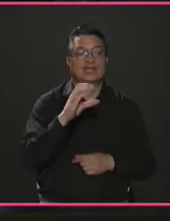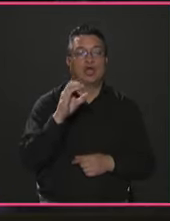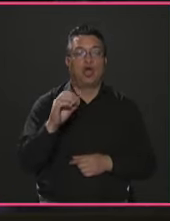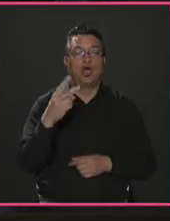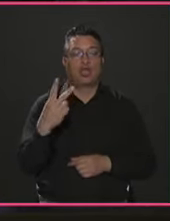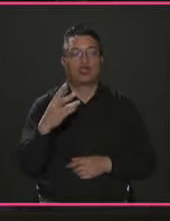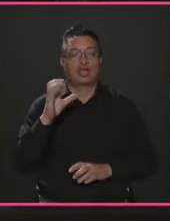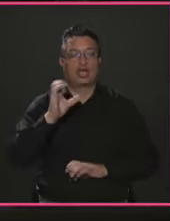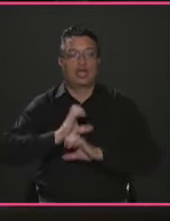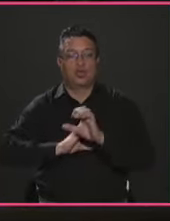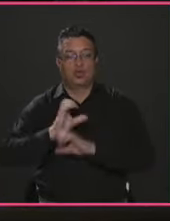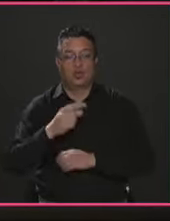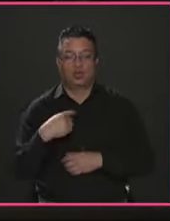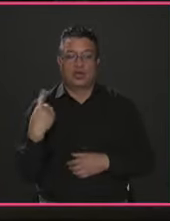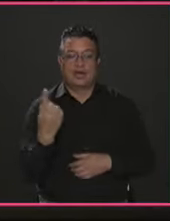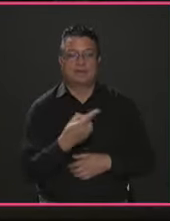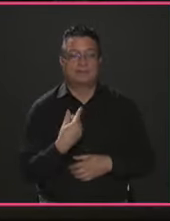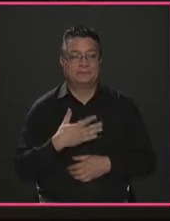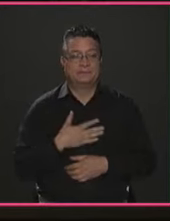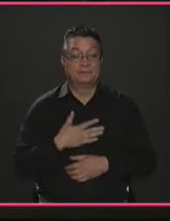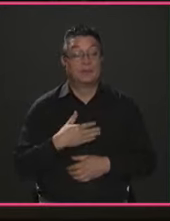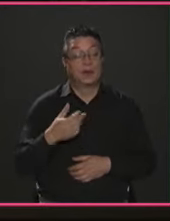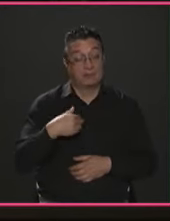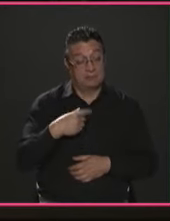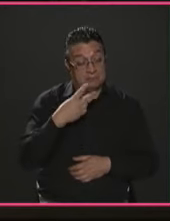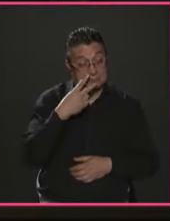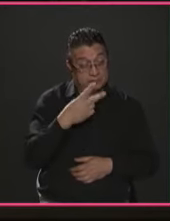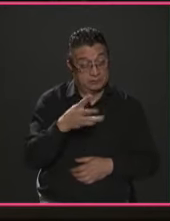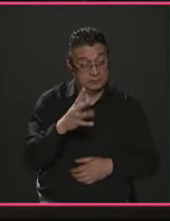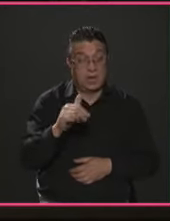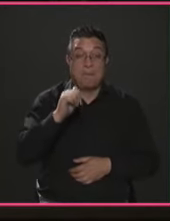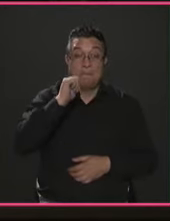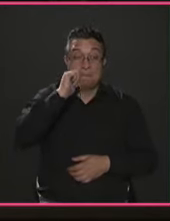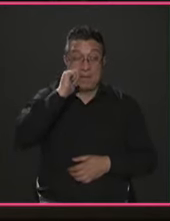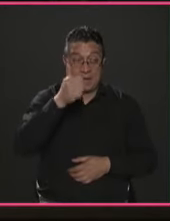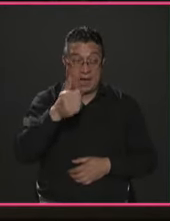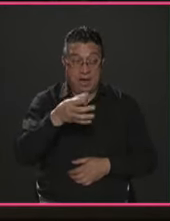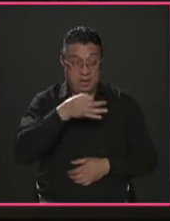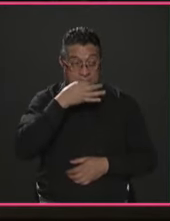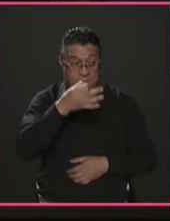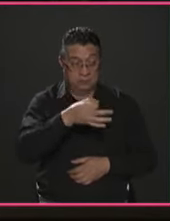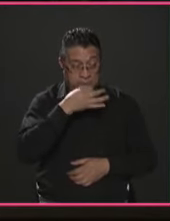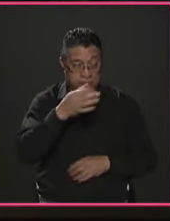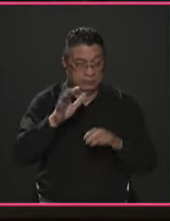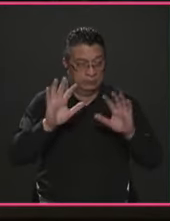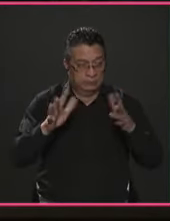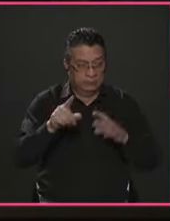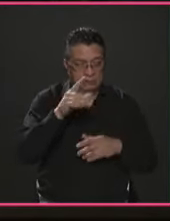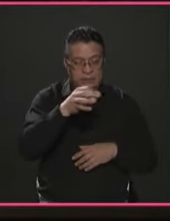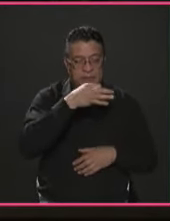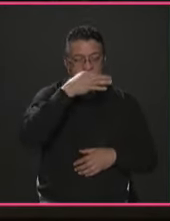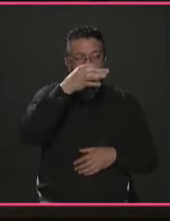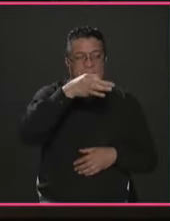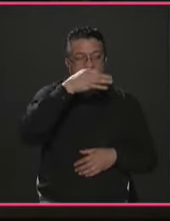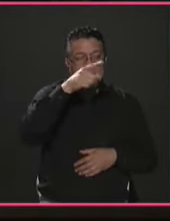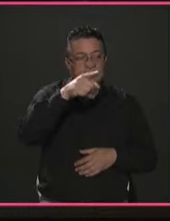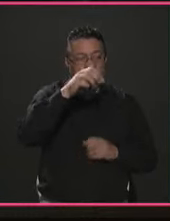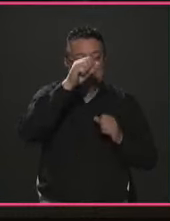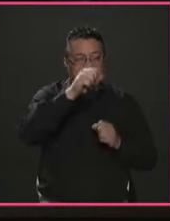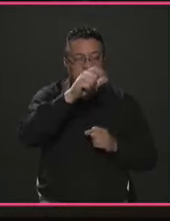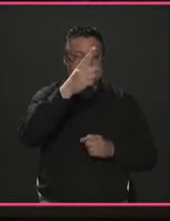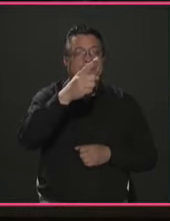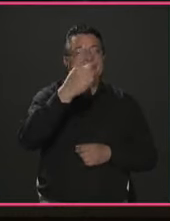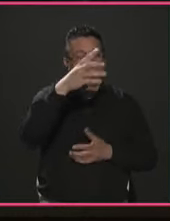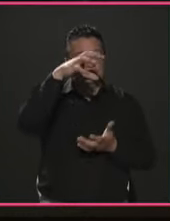industria y algo que me parece que mañana van a estar mencionando eh se puede crear un